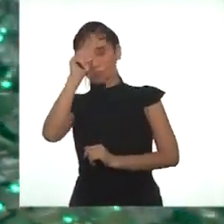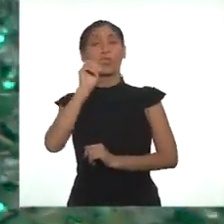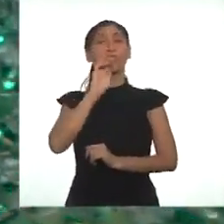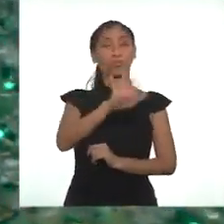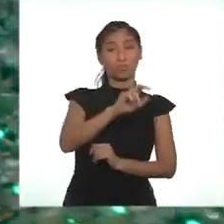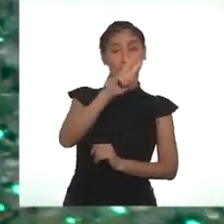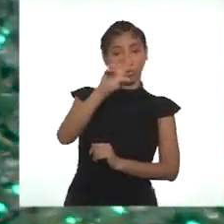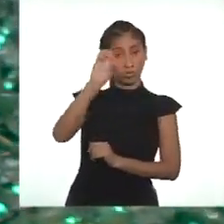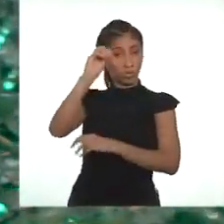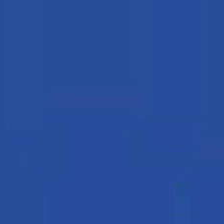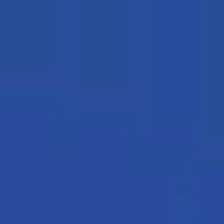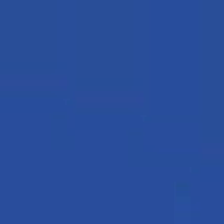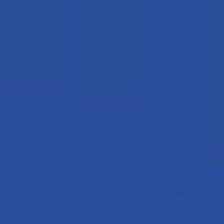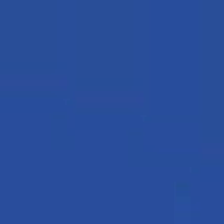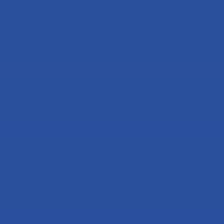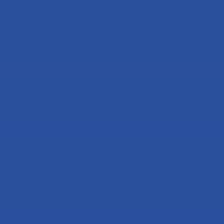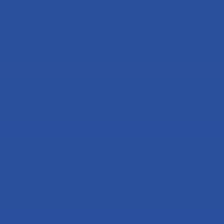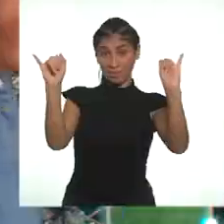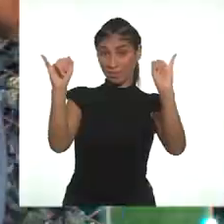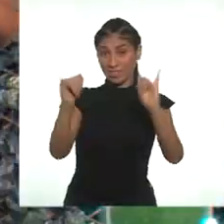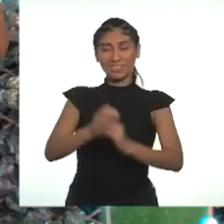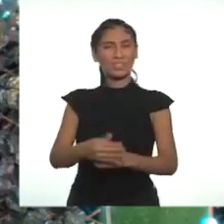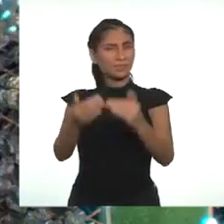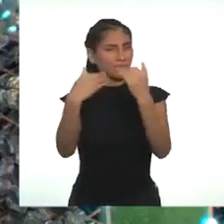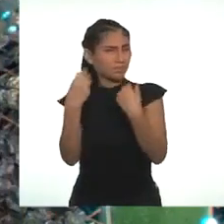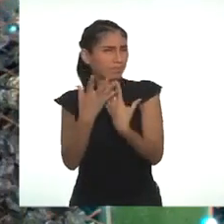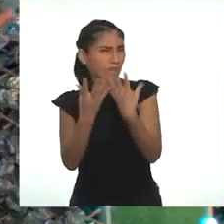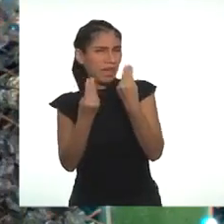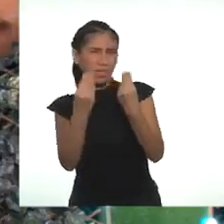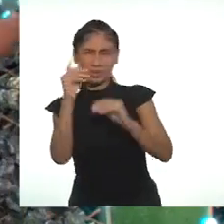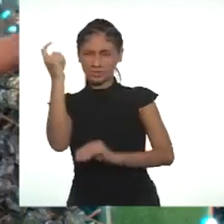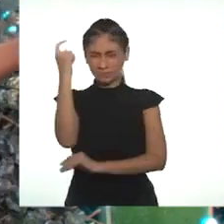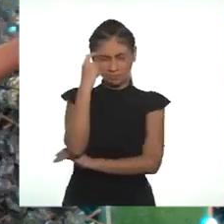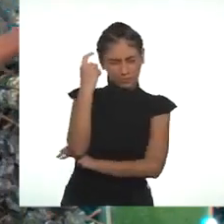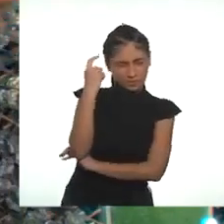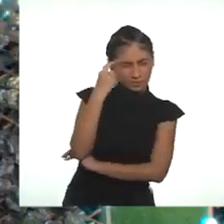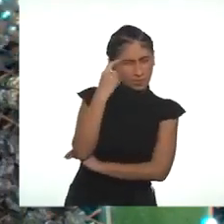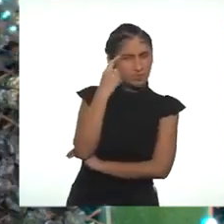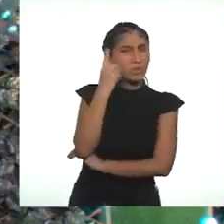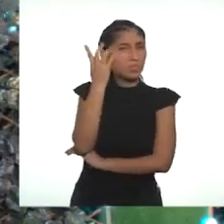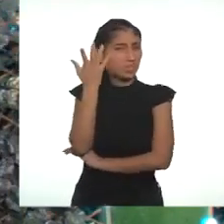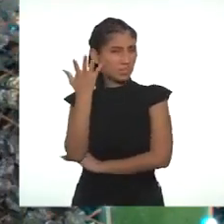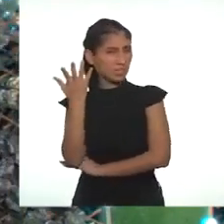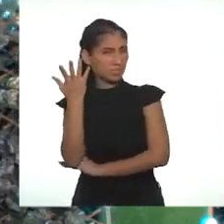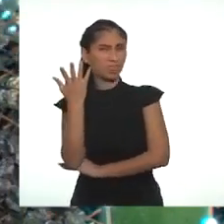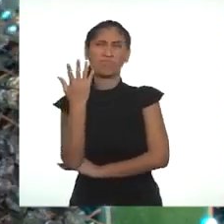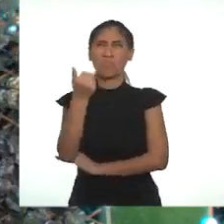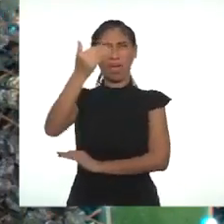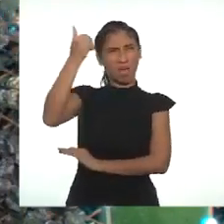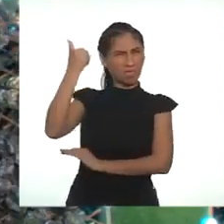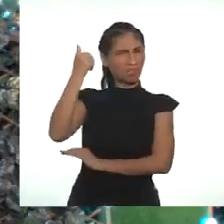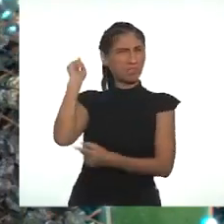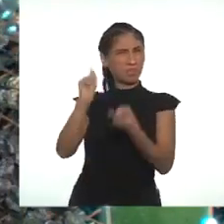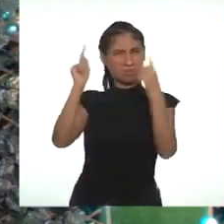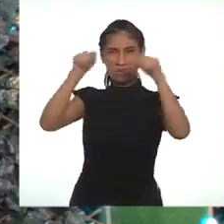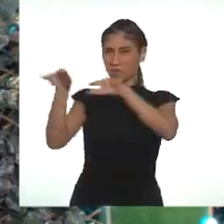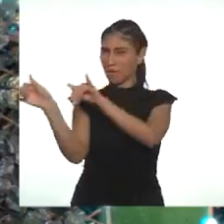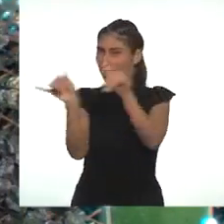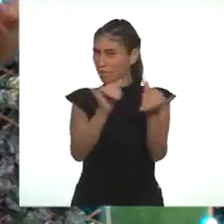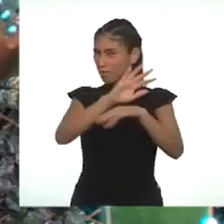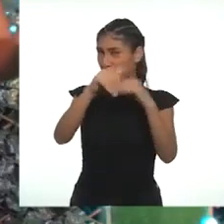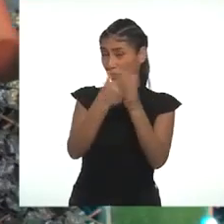la Independencia del Perú. Muchas veces pensamos que las cosas fueron siempre del mismo modo, pero no es